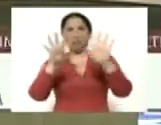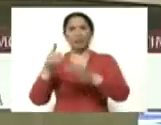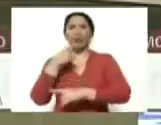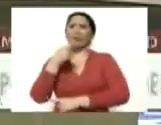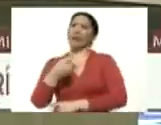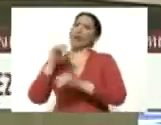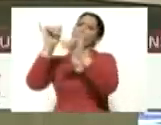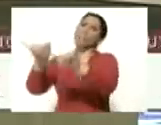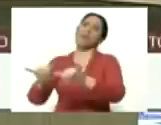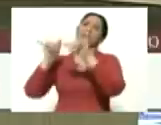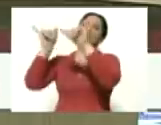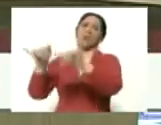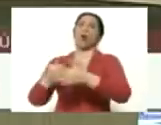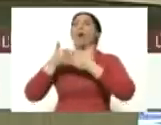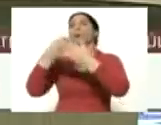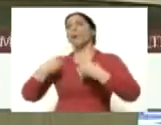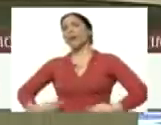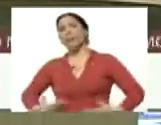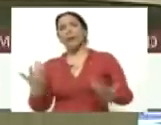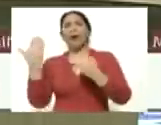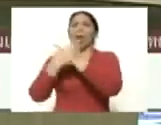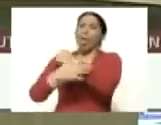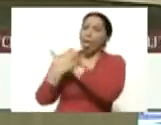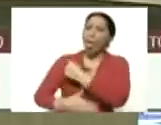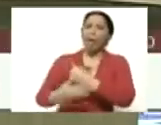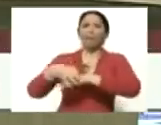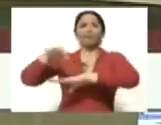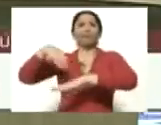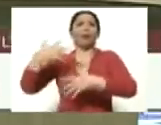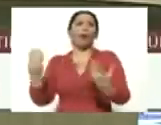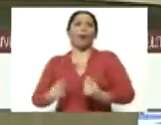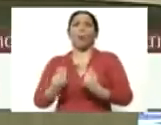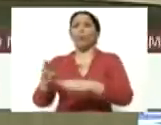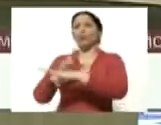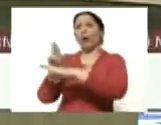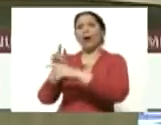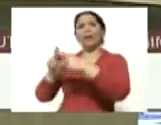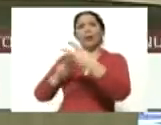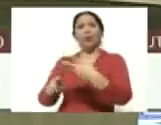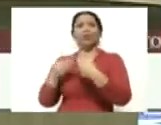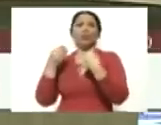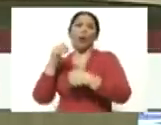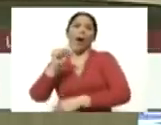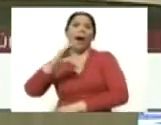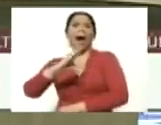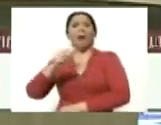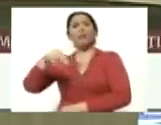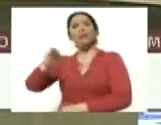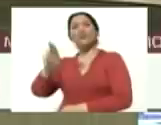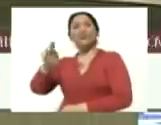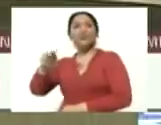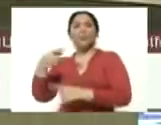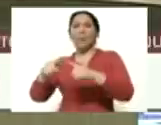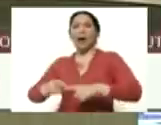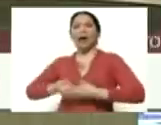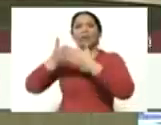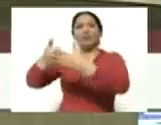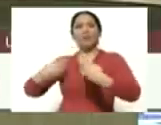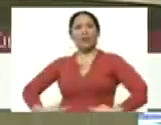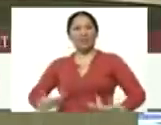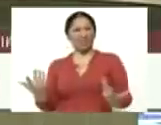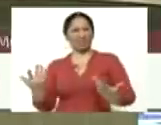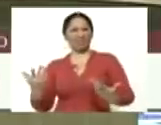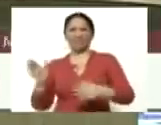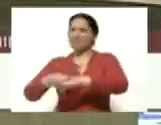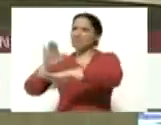mismo: ayuda humanitaria, déjenos utilizar los recursos de ACNUR para la ayuda humanitaria. ¿Y qué